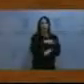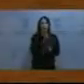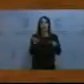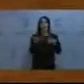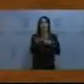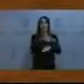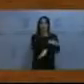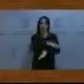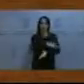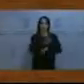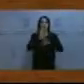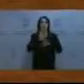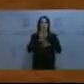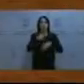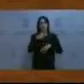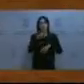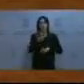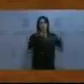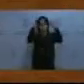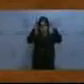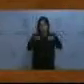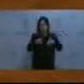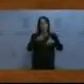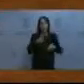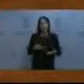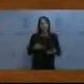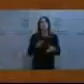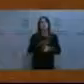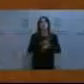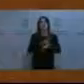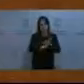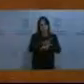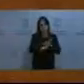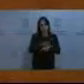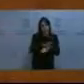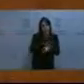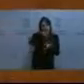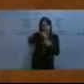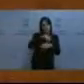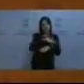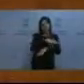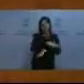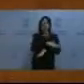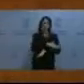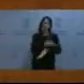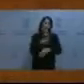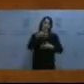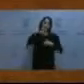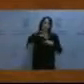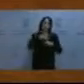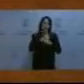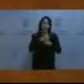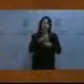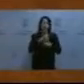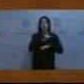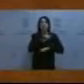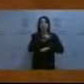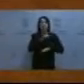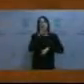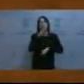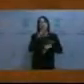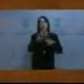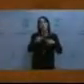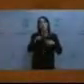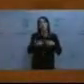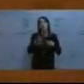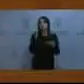Asturias, sigan manteniendo consejeros en el Gobierno que esperan para aclarar irregularidades a que se las notifiquen oficialmente con un cuño y